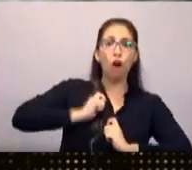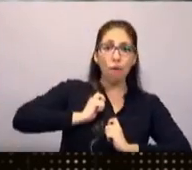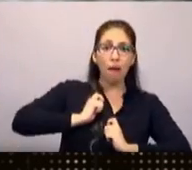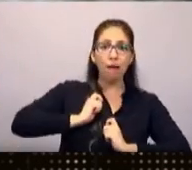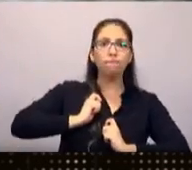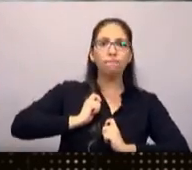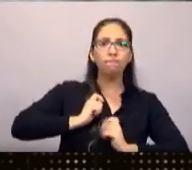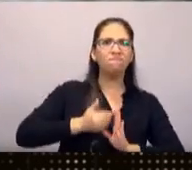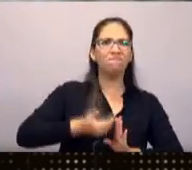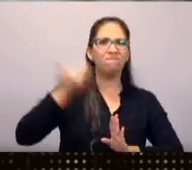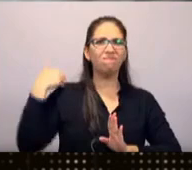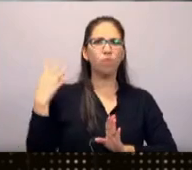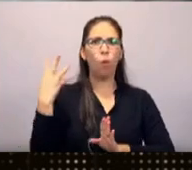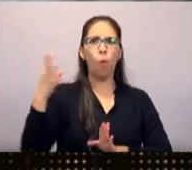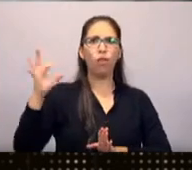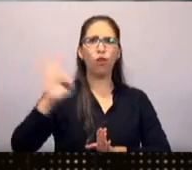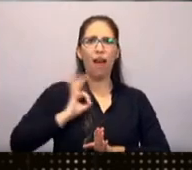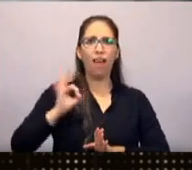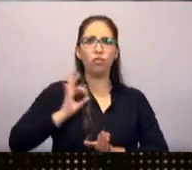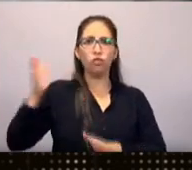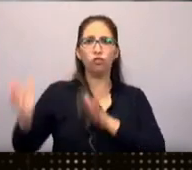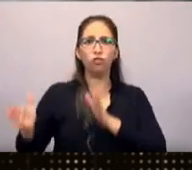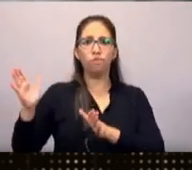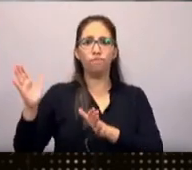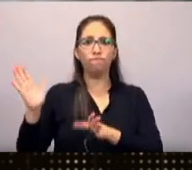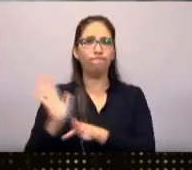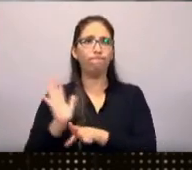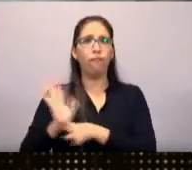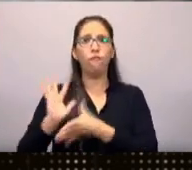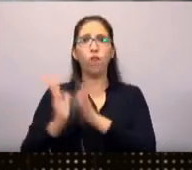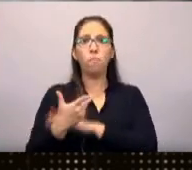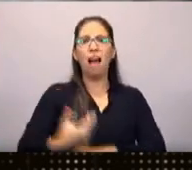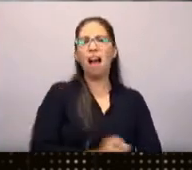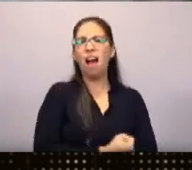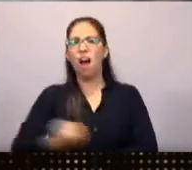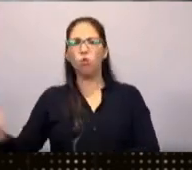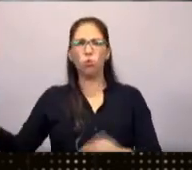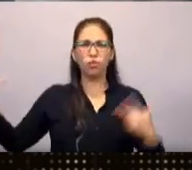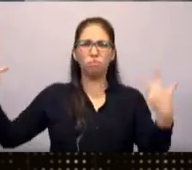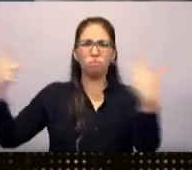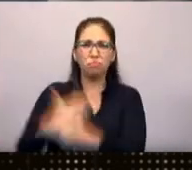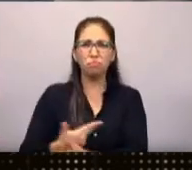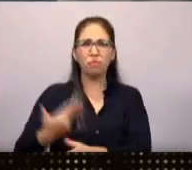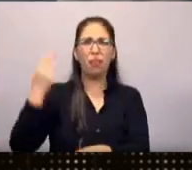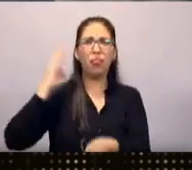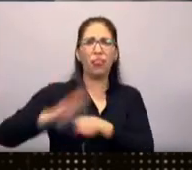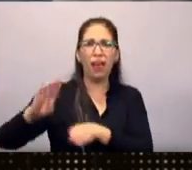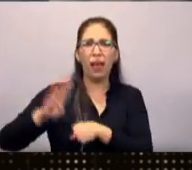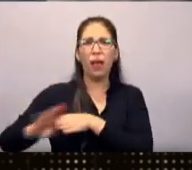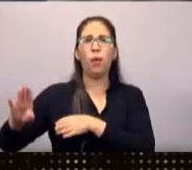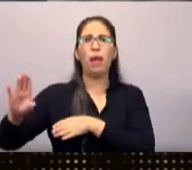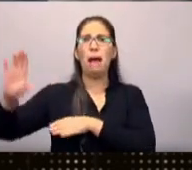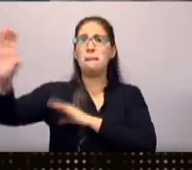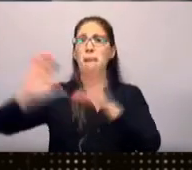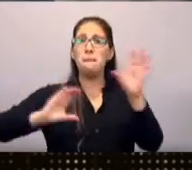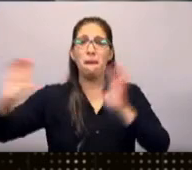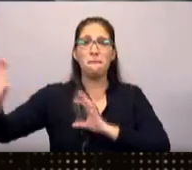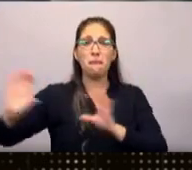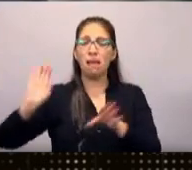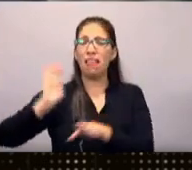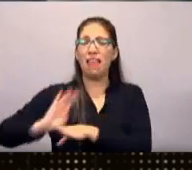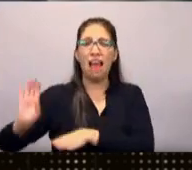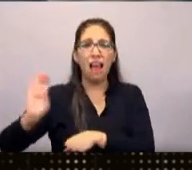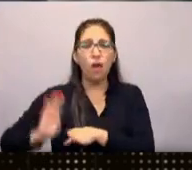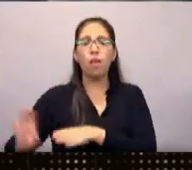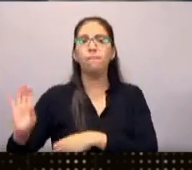de Buenos Aires luego de 4 años de una experiencia también de ajuste de endeudamiento de una experiencia